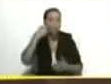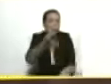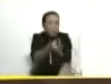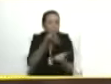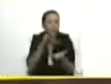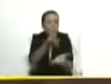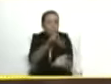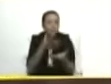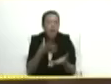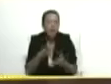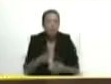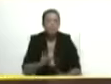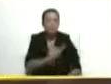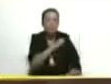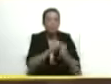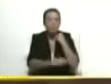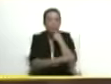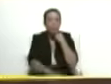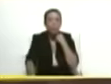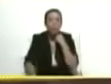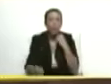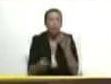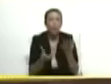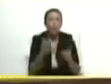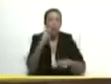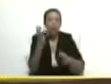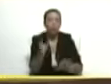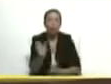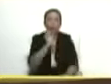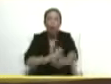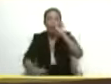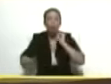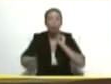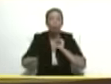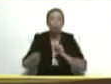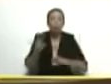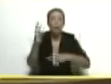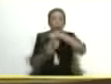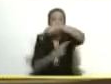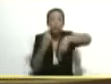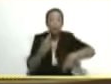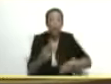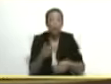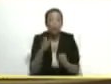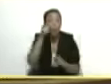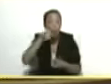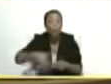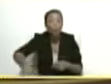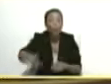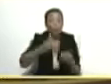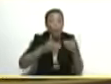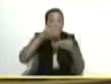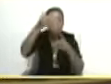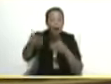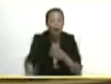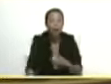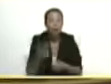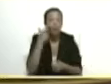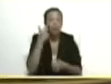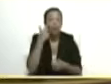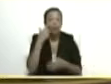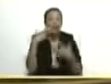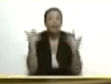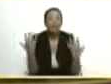guarimbera, fascista y contrarrevolucionaria. Y lo que viene para el pueblo de Venezuela